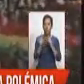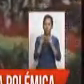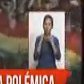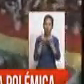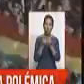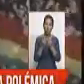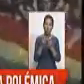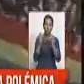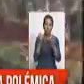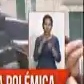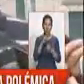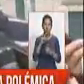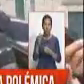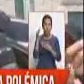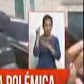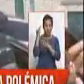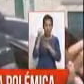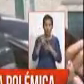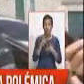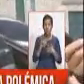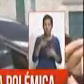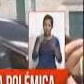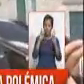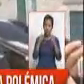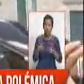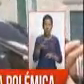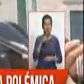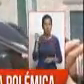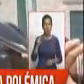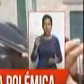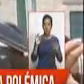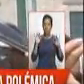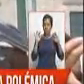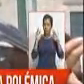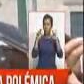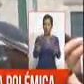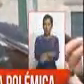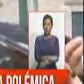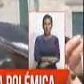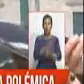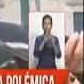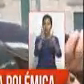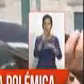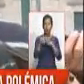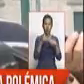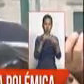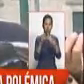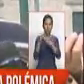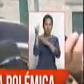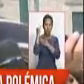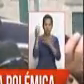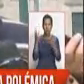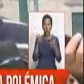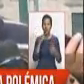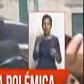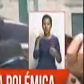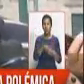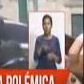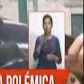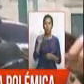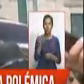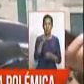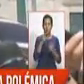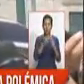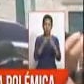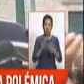comité fue 360 cruz que auguramos va a ser muy contundente por la participación de la ciudadanía cruceña no sólo del área urbana